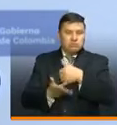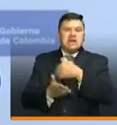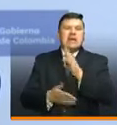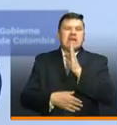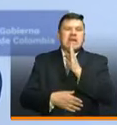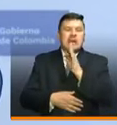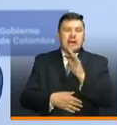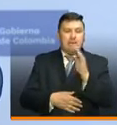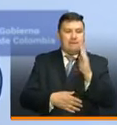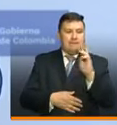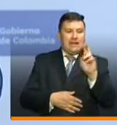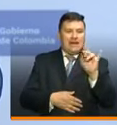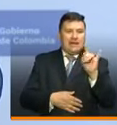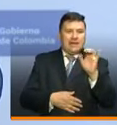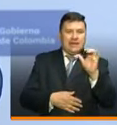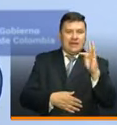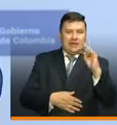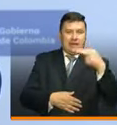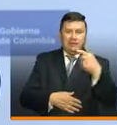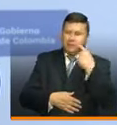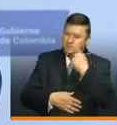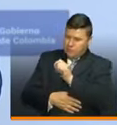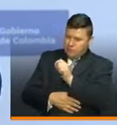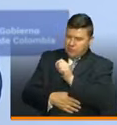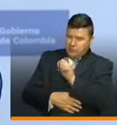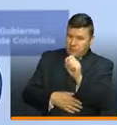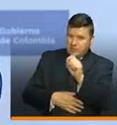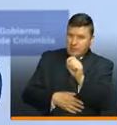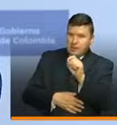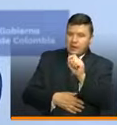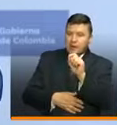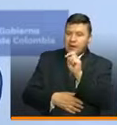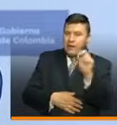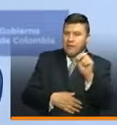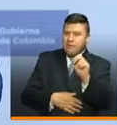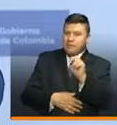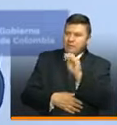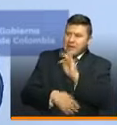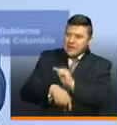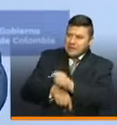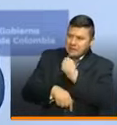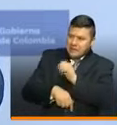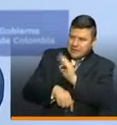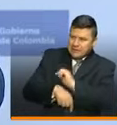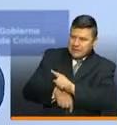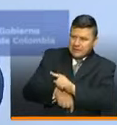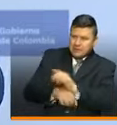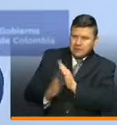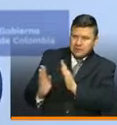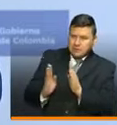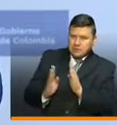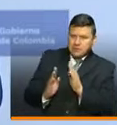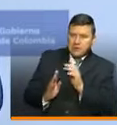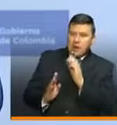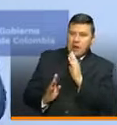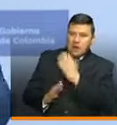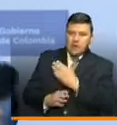por Brigitte. Entonces, Brigitte, vamos a ver un poquito que entramos en esta categoría. Aguántanos 3 segundos de transición y te pasamos la